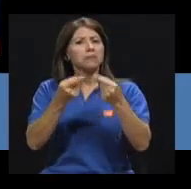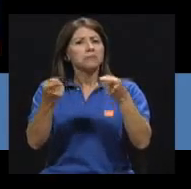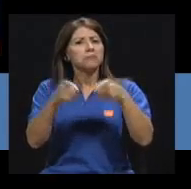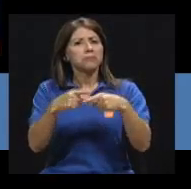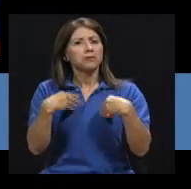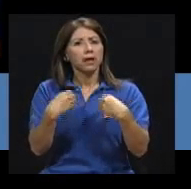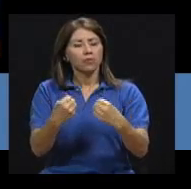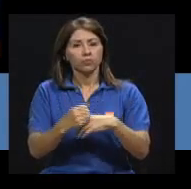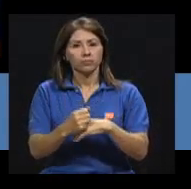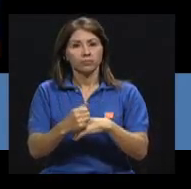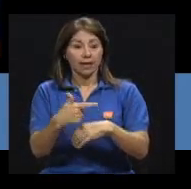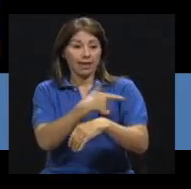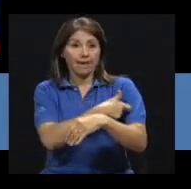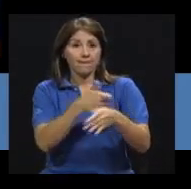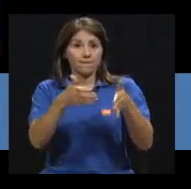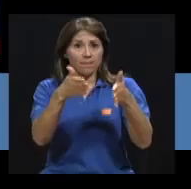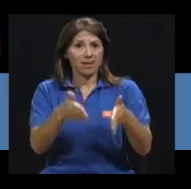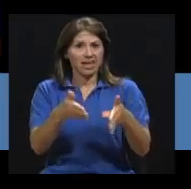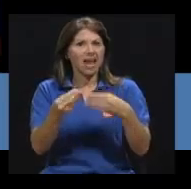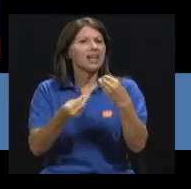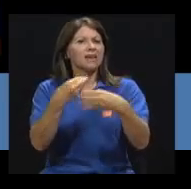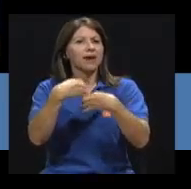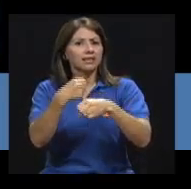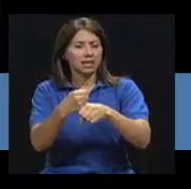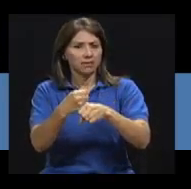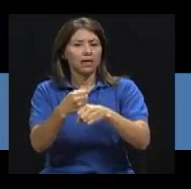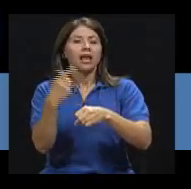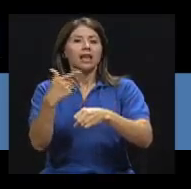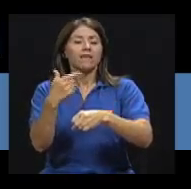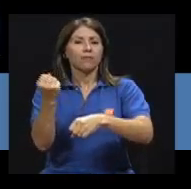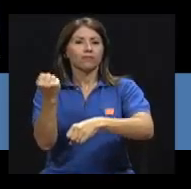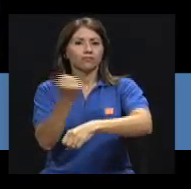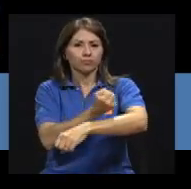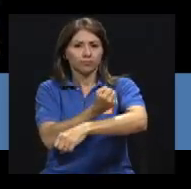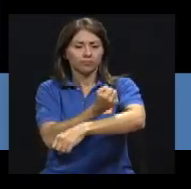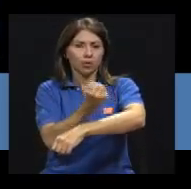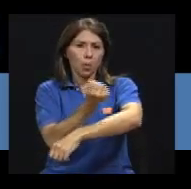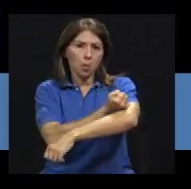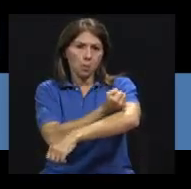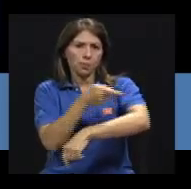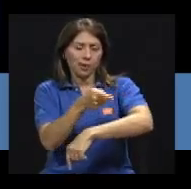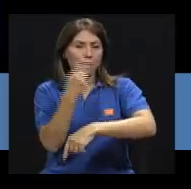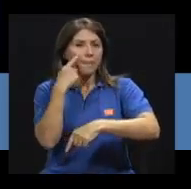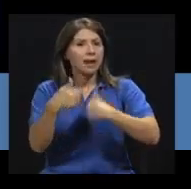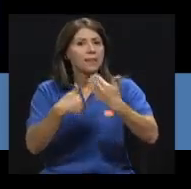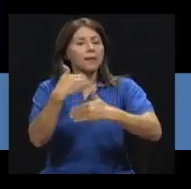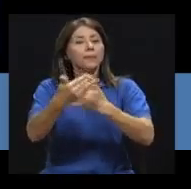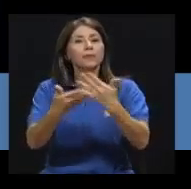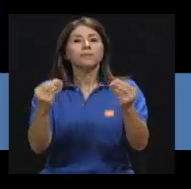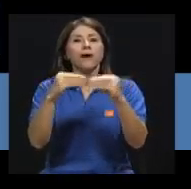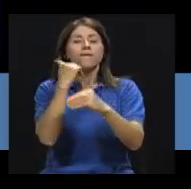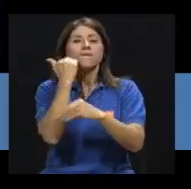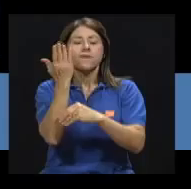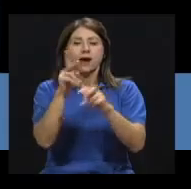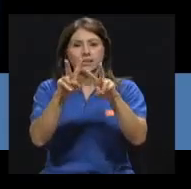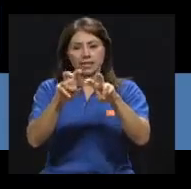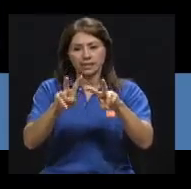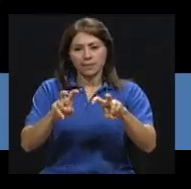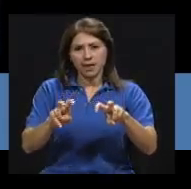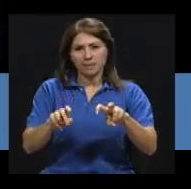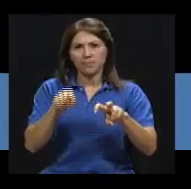el personal de enfermería le aplique un medicamento inyectable, el cual facilitará la realización del examen.